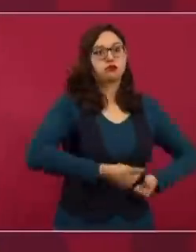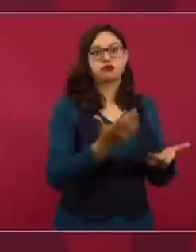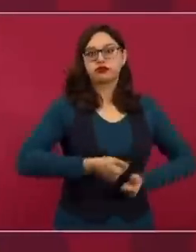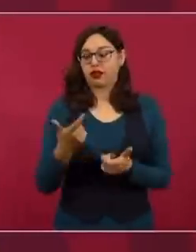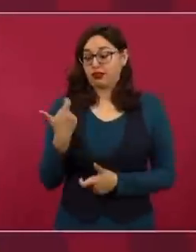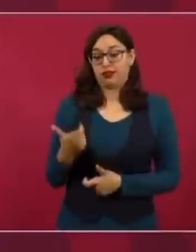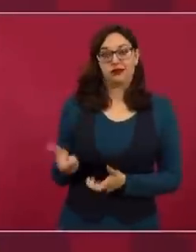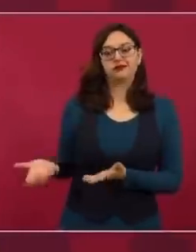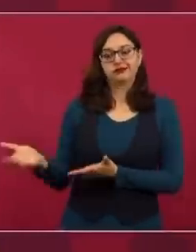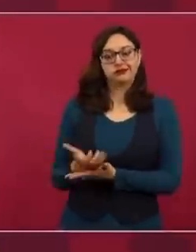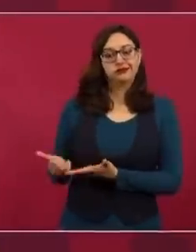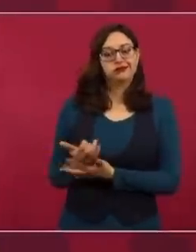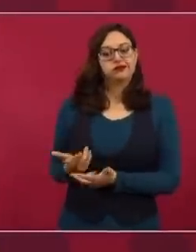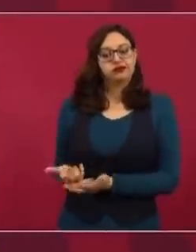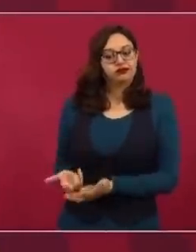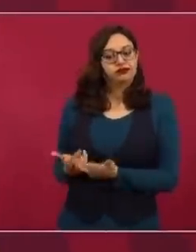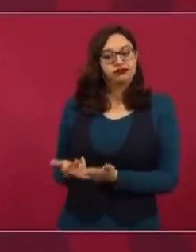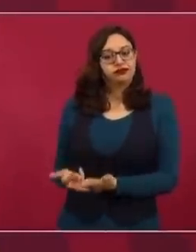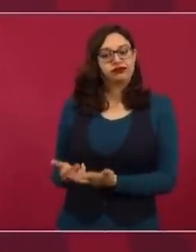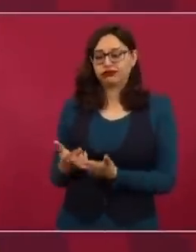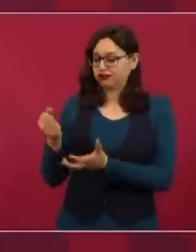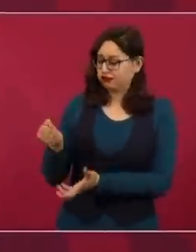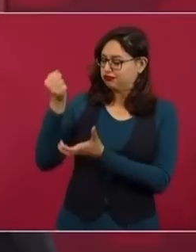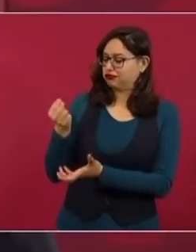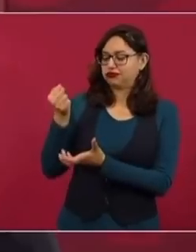Ese excedente nos permite